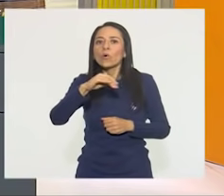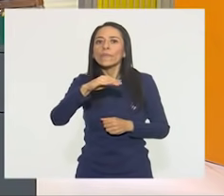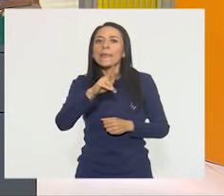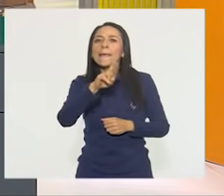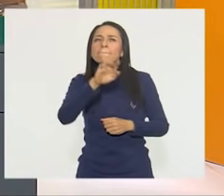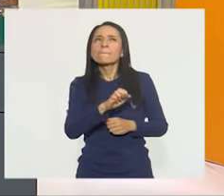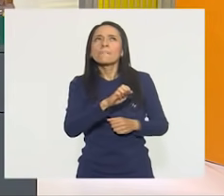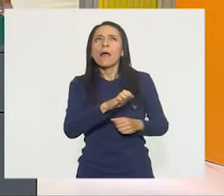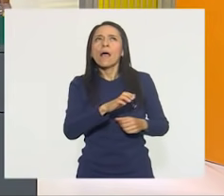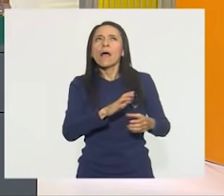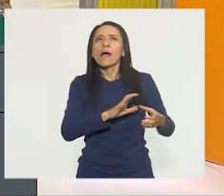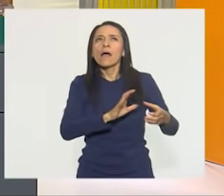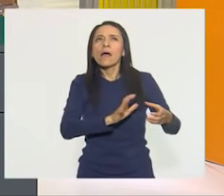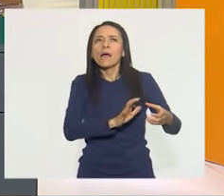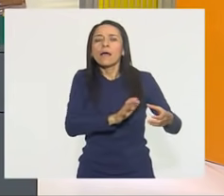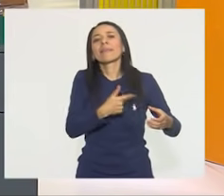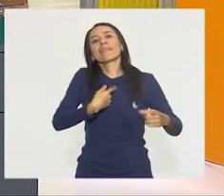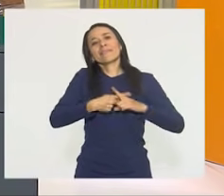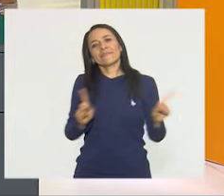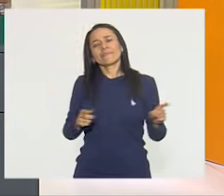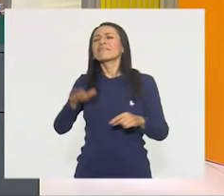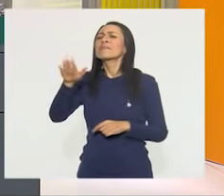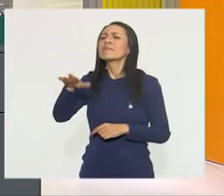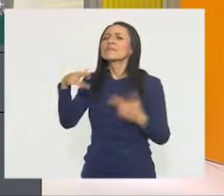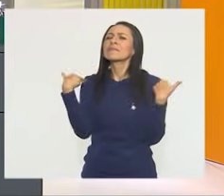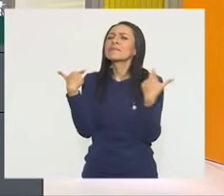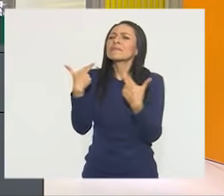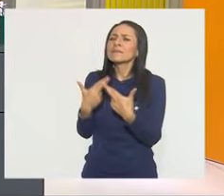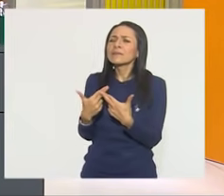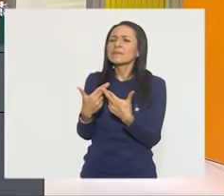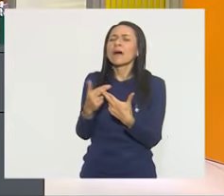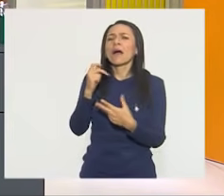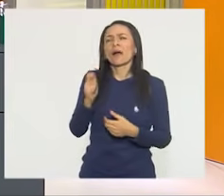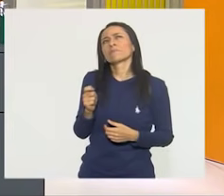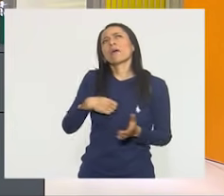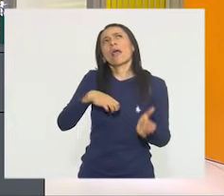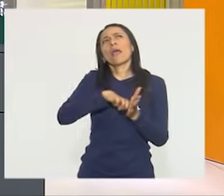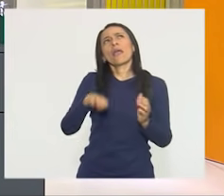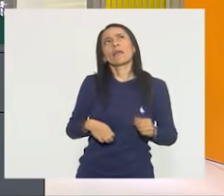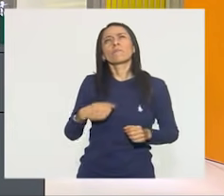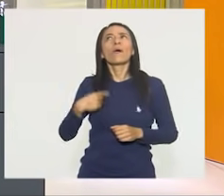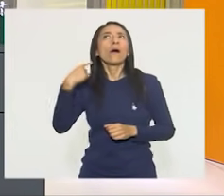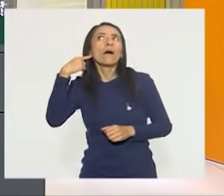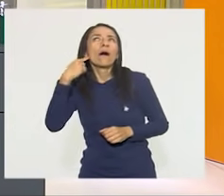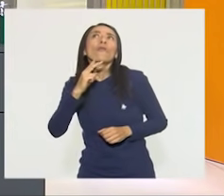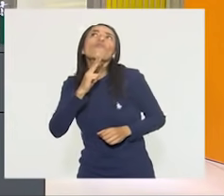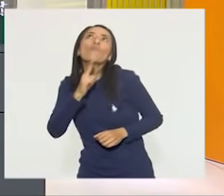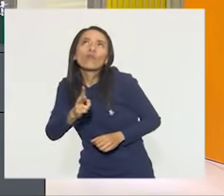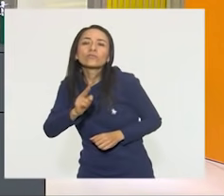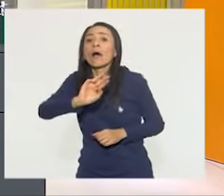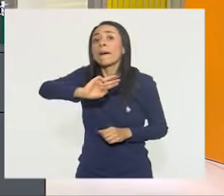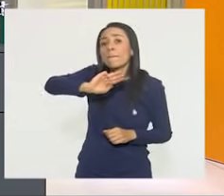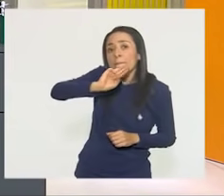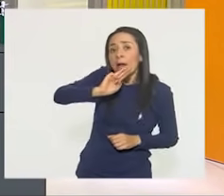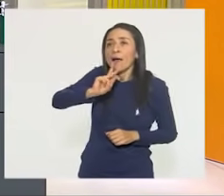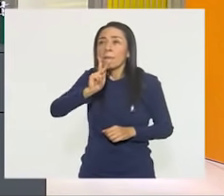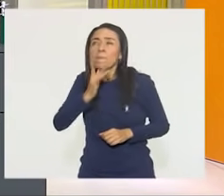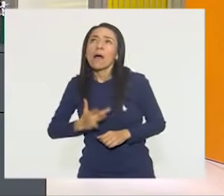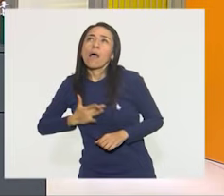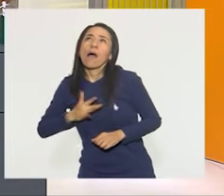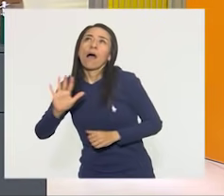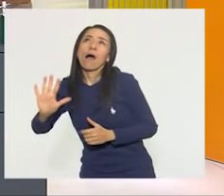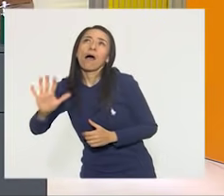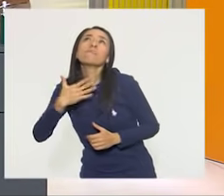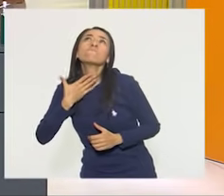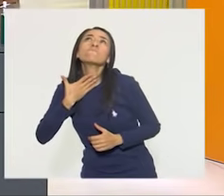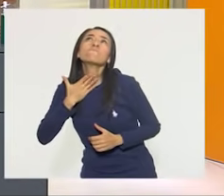ejemplo más básico, ¿podría decir que el timbre es distinto el de mi papá al de mi mamá? Obviamente, obviamente.